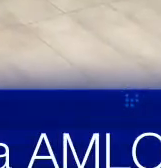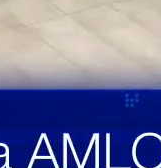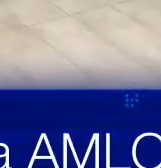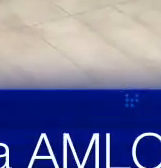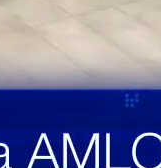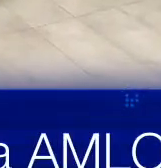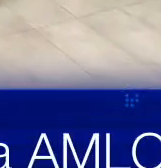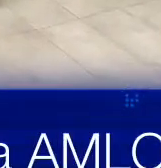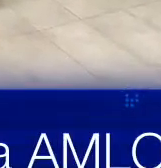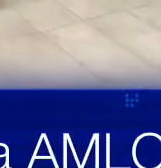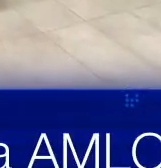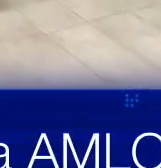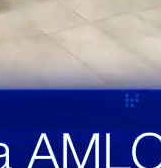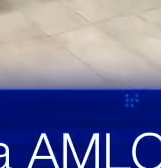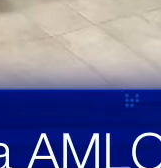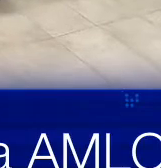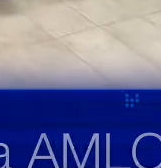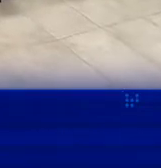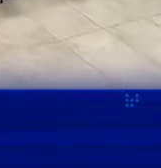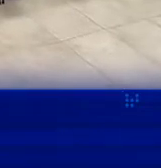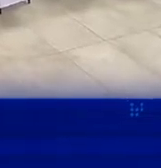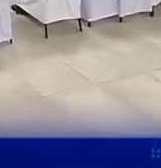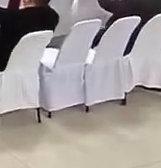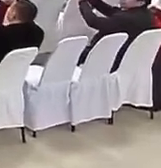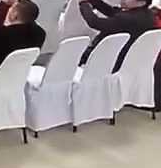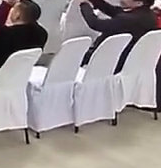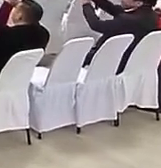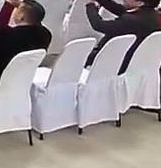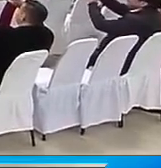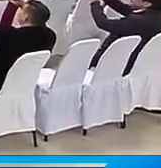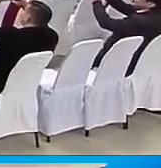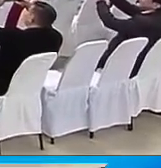hoy llevamos a cabo,